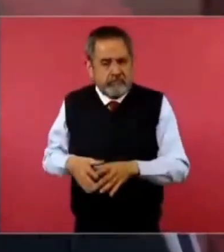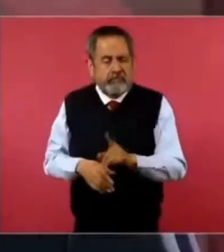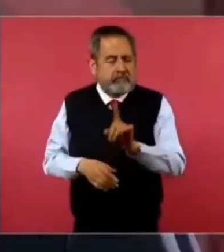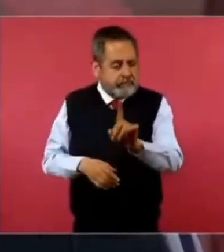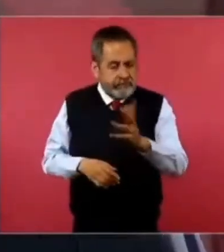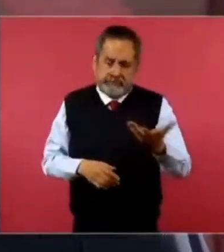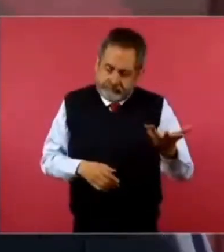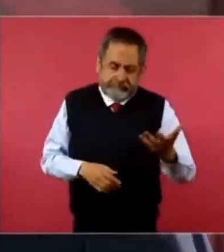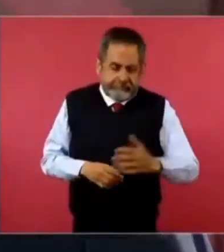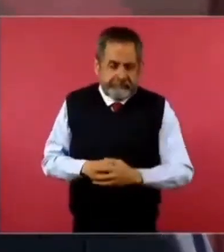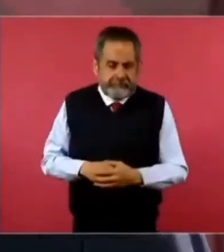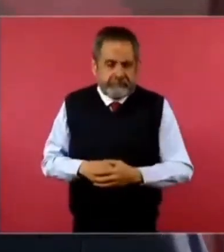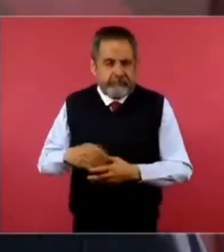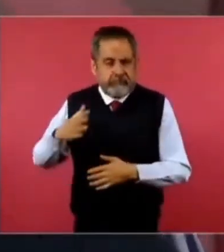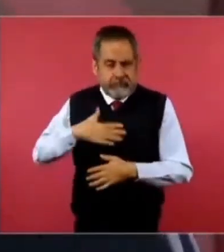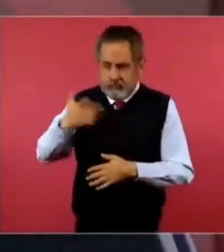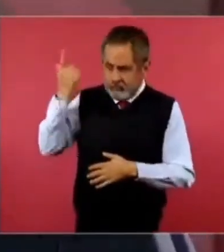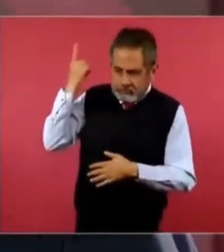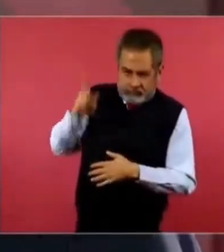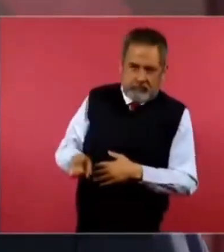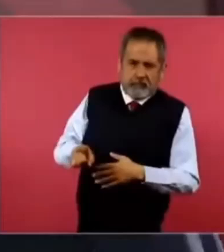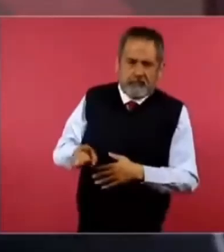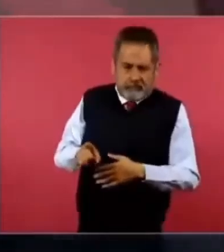Entonces, la instrucción es